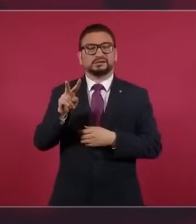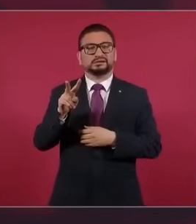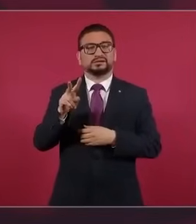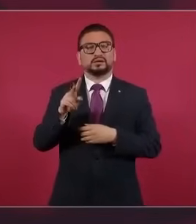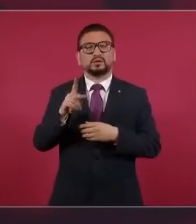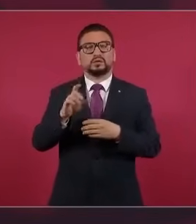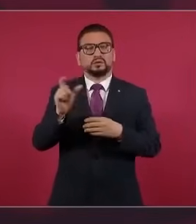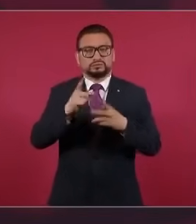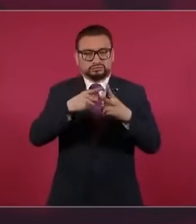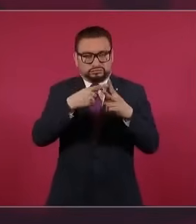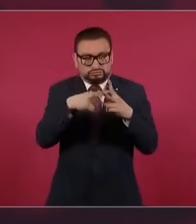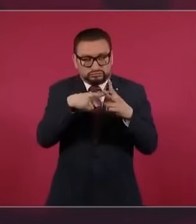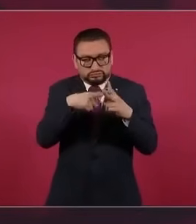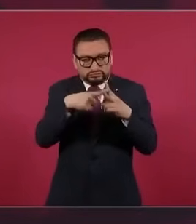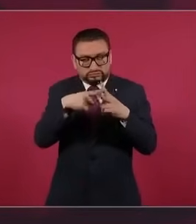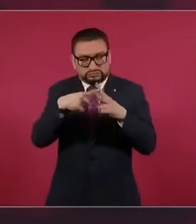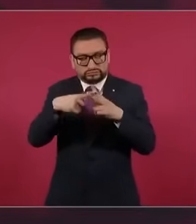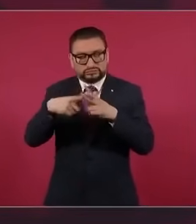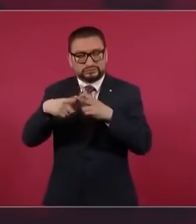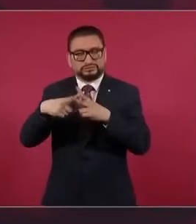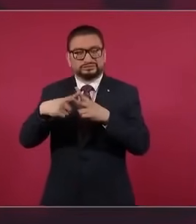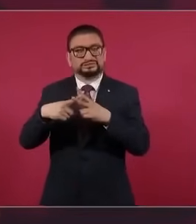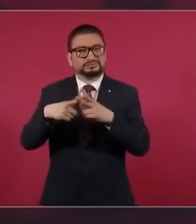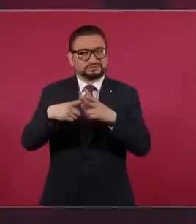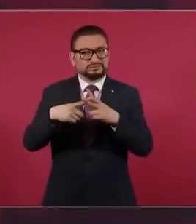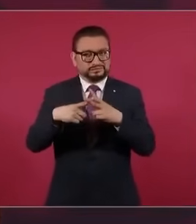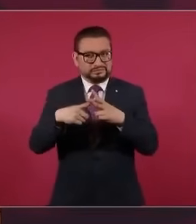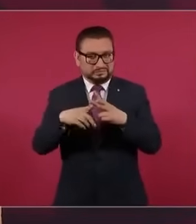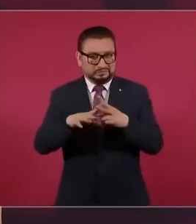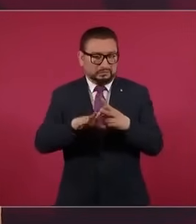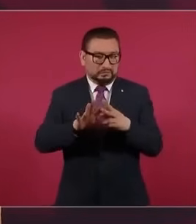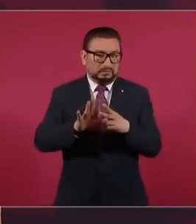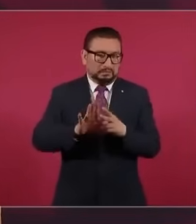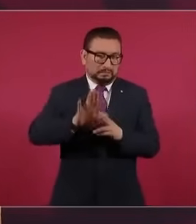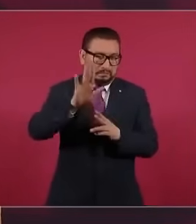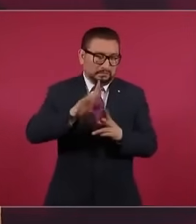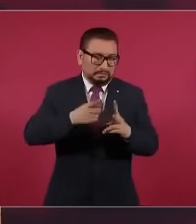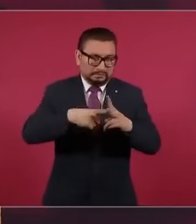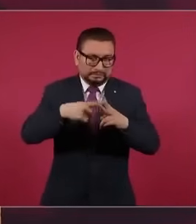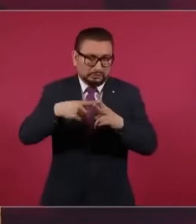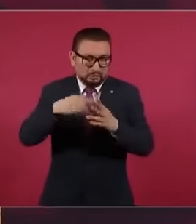haciendo cuentas, ¿no? Como si se tratara nada más de aritmética,